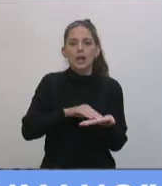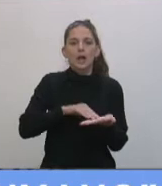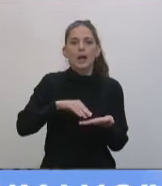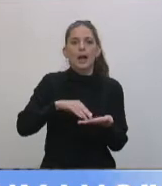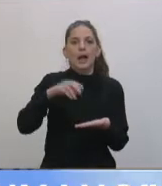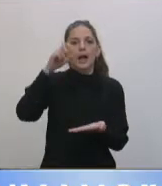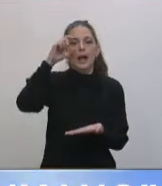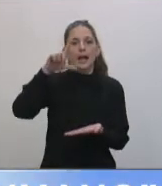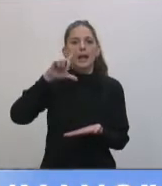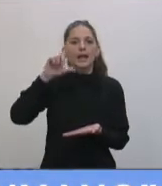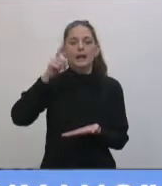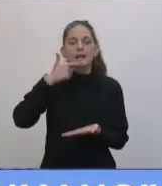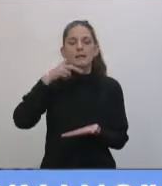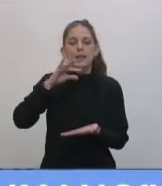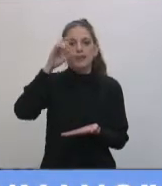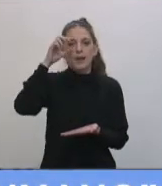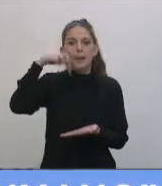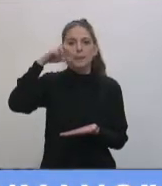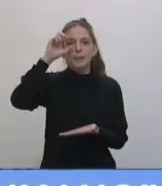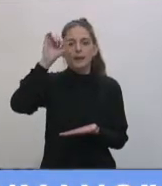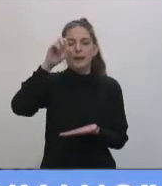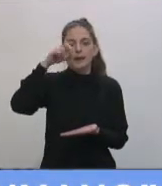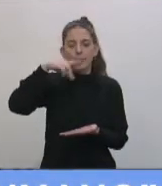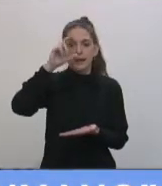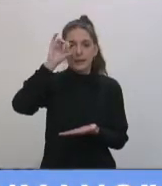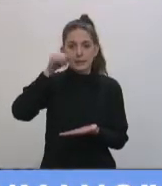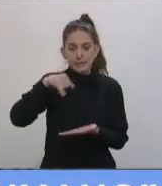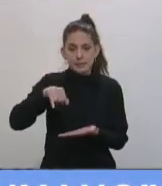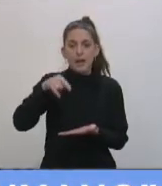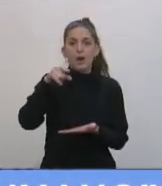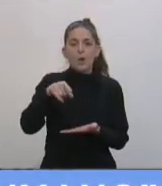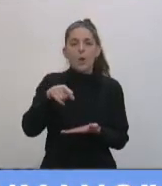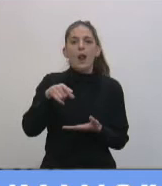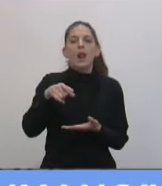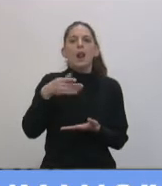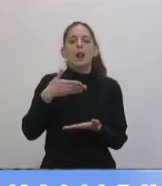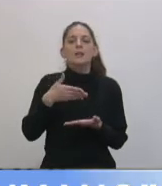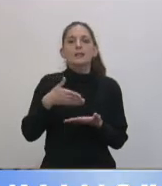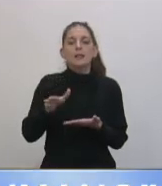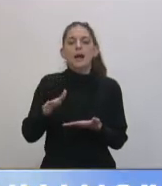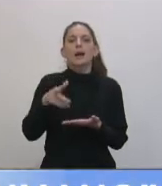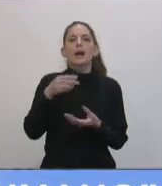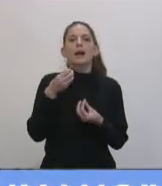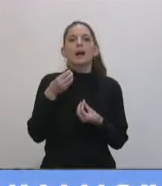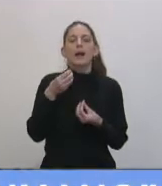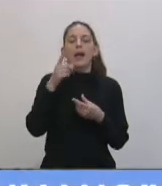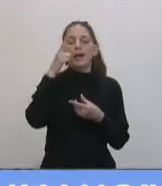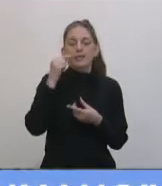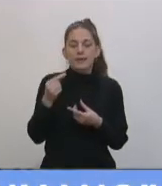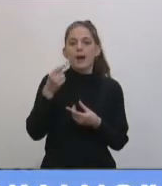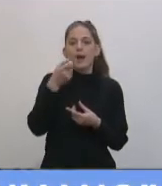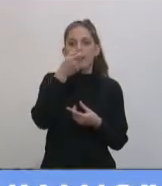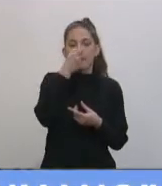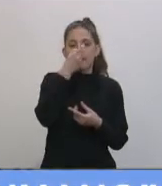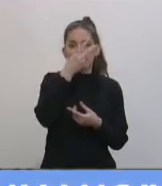Pérez y la senadora Mirkin, por la cual, por el cual se instituye al día 22 de agosto